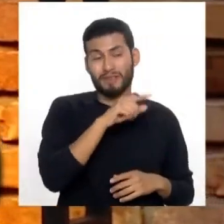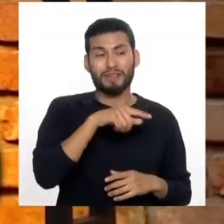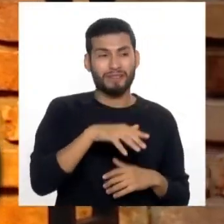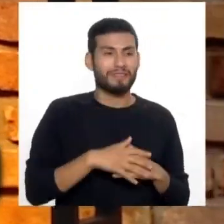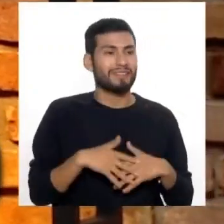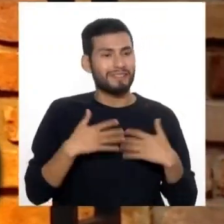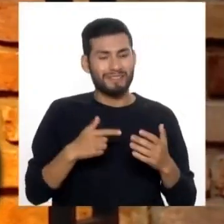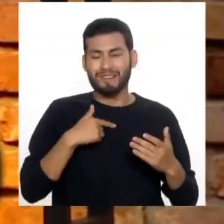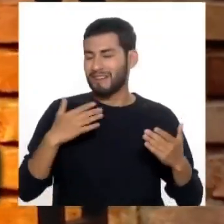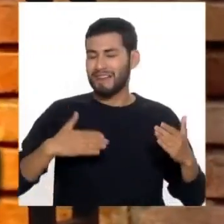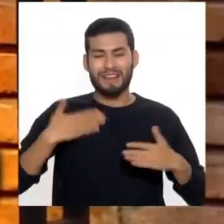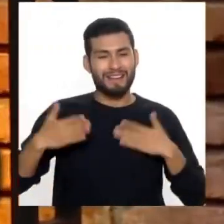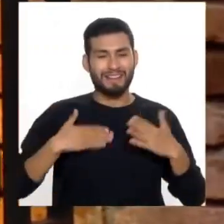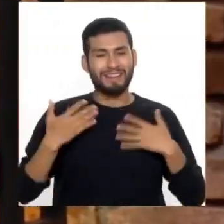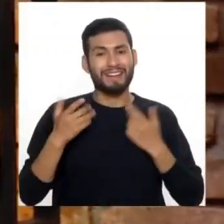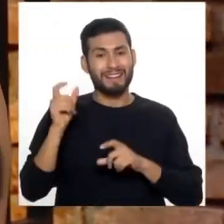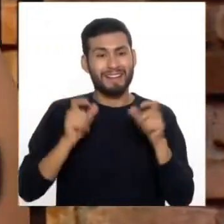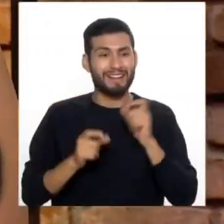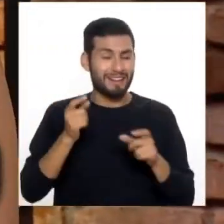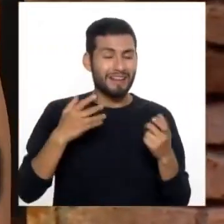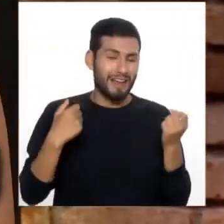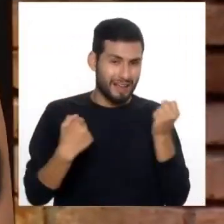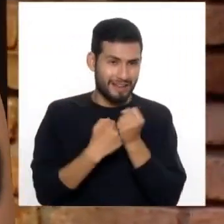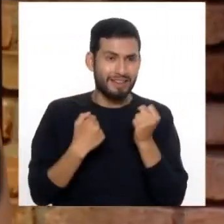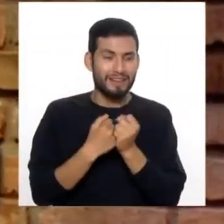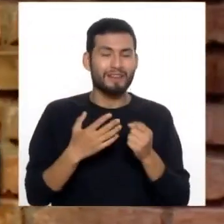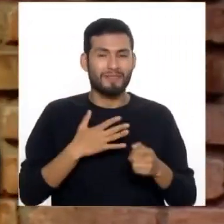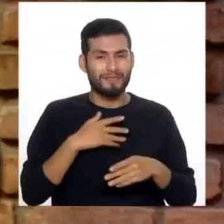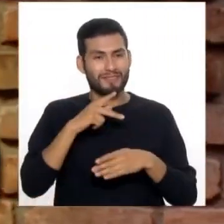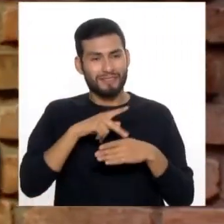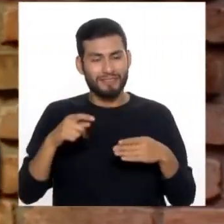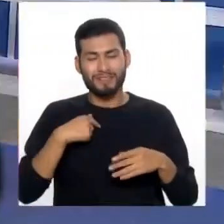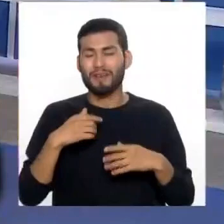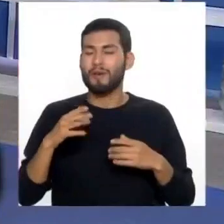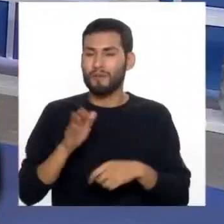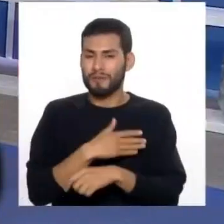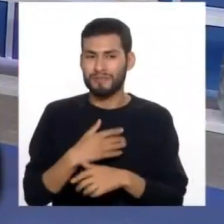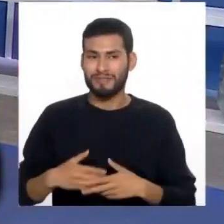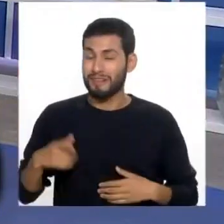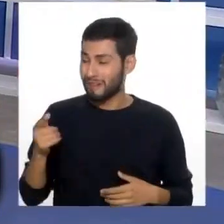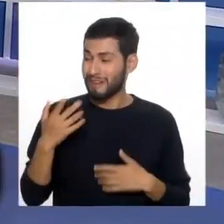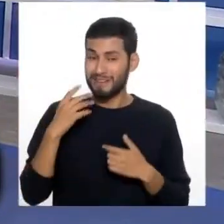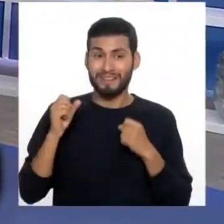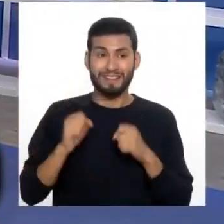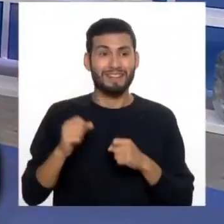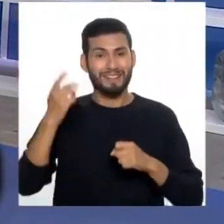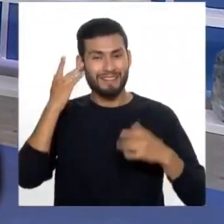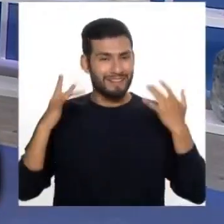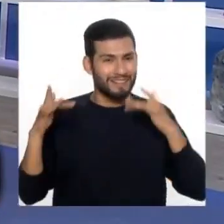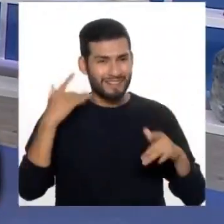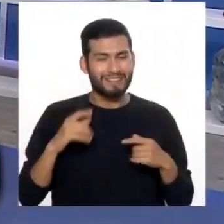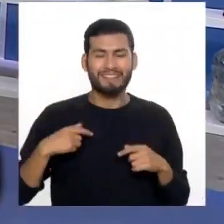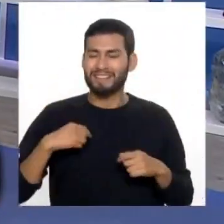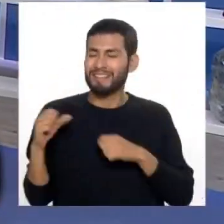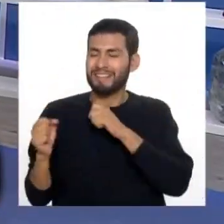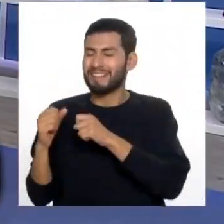que nada, yo contenta de que el público siga apoyando mi carrera, mi música. Quieren decir que lo ponen para pachanquear y